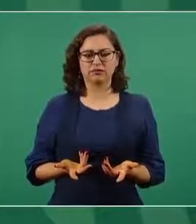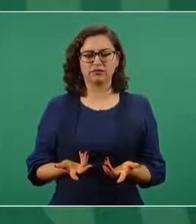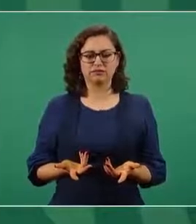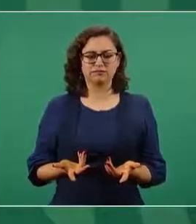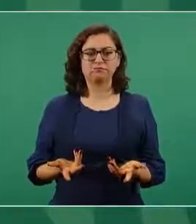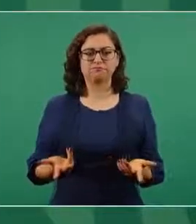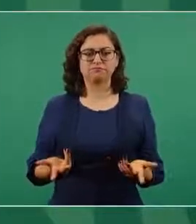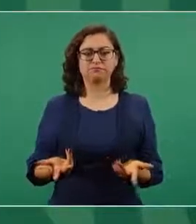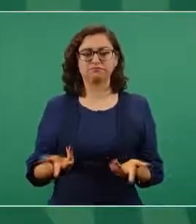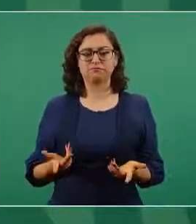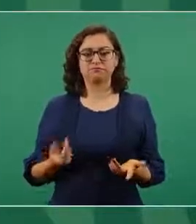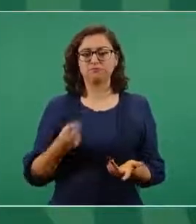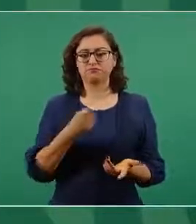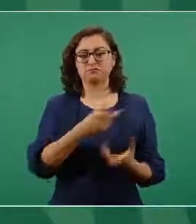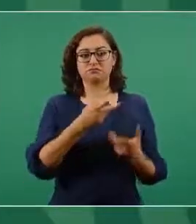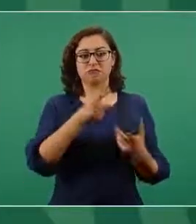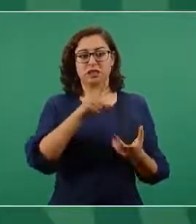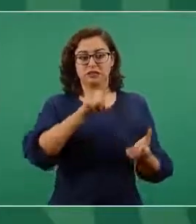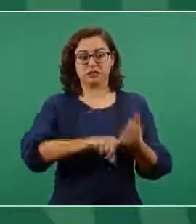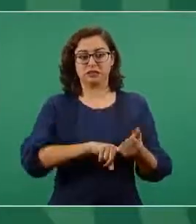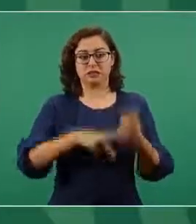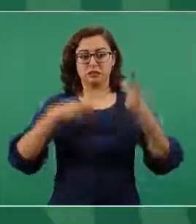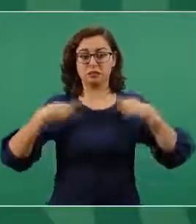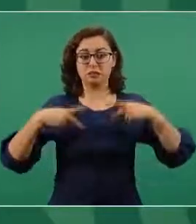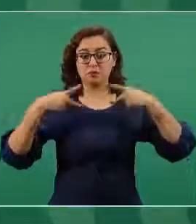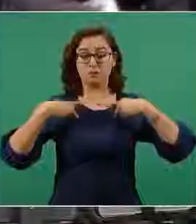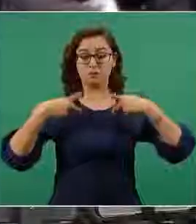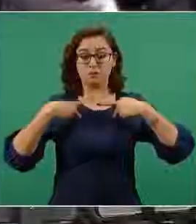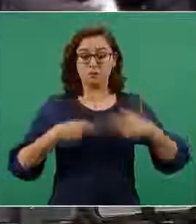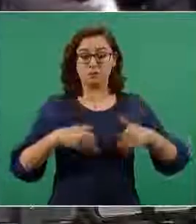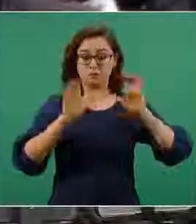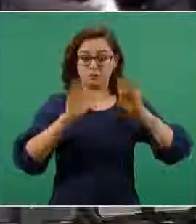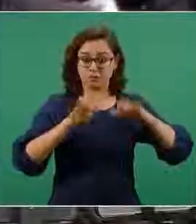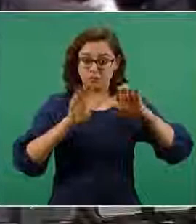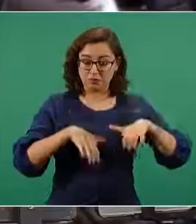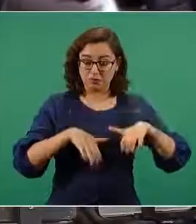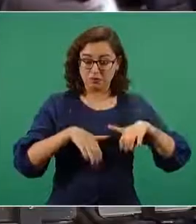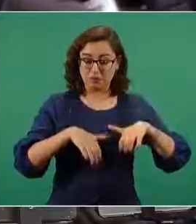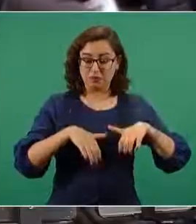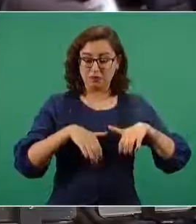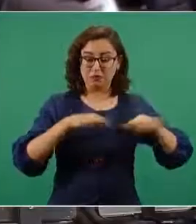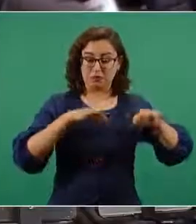tienen trabajo, ¿no? Los